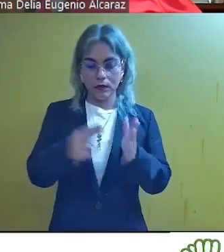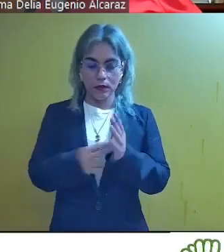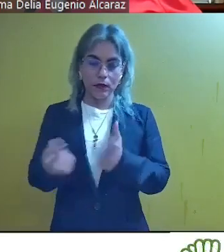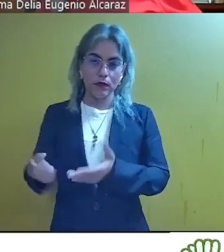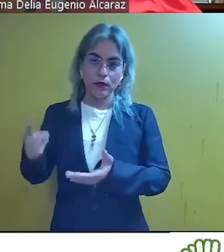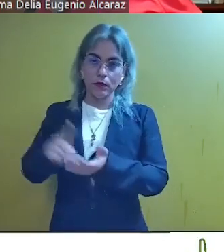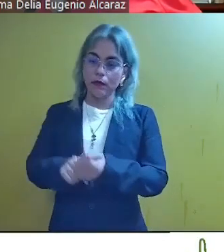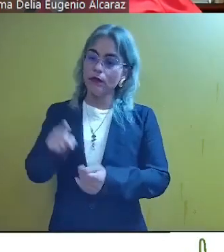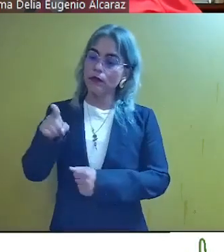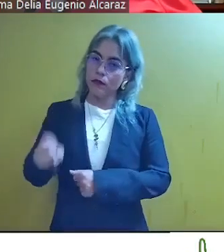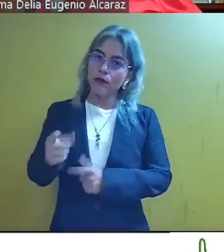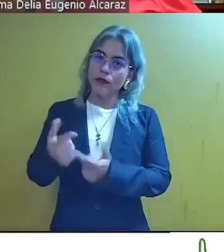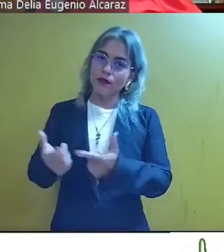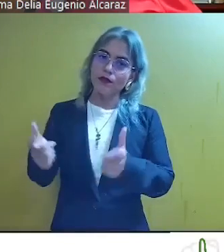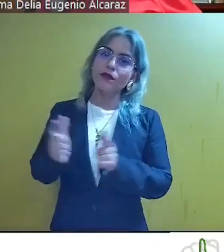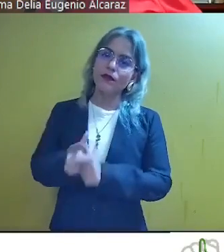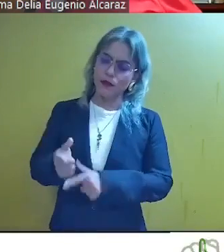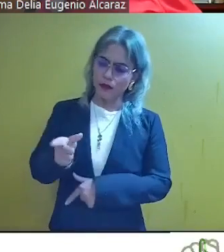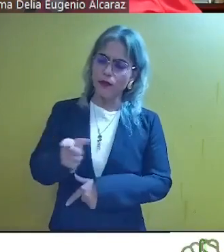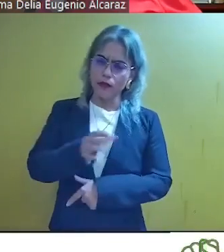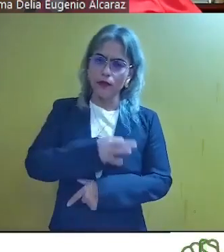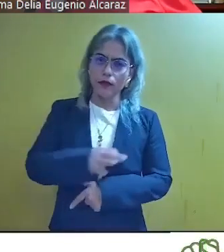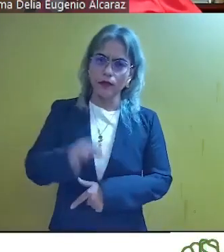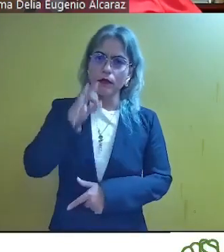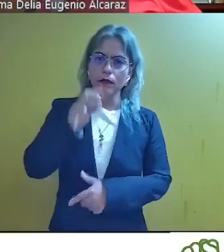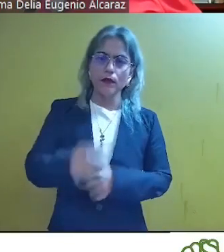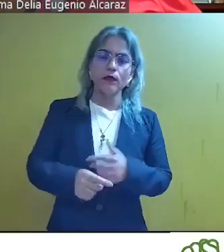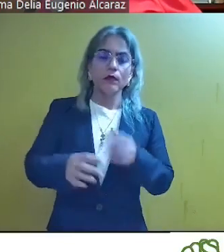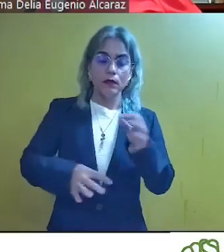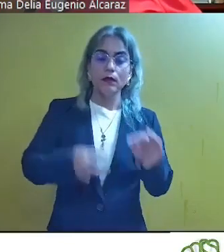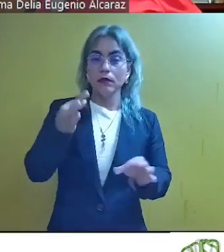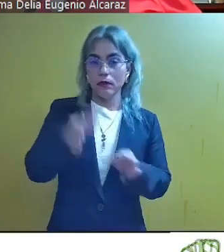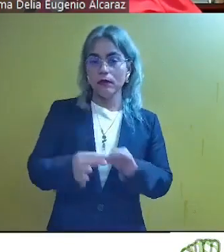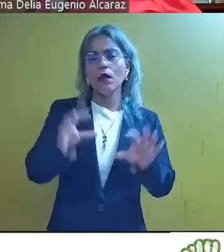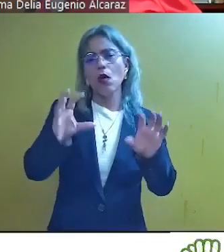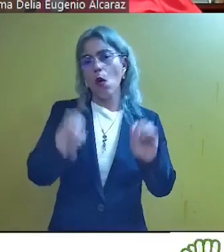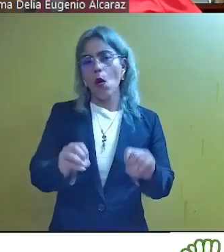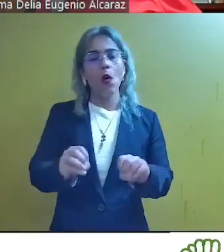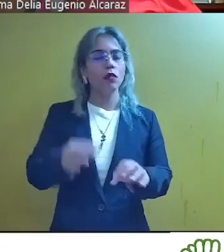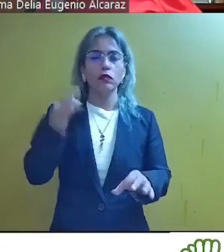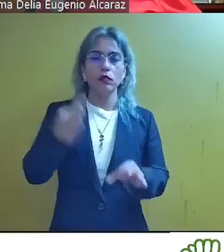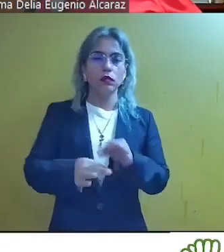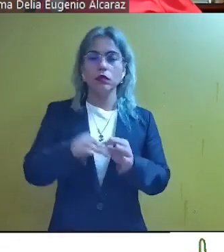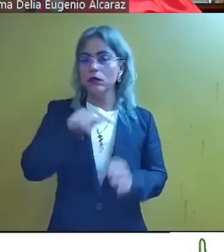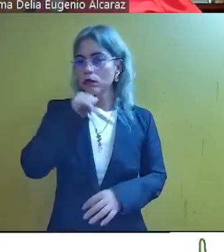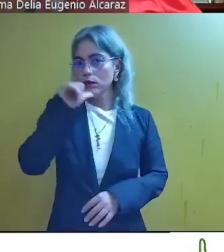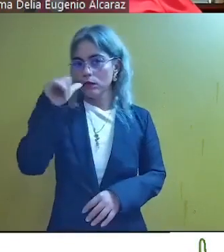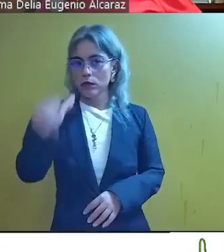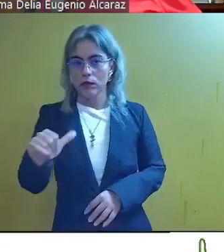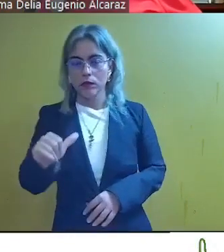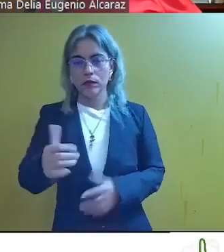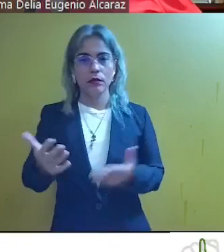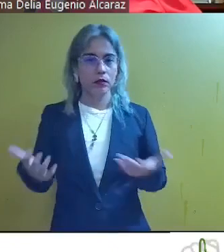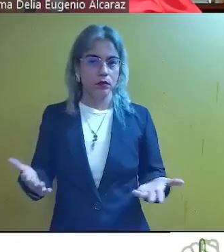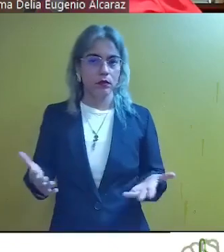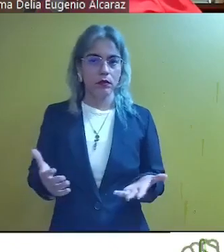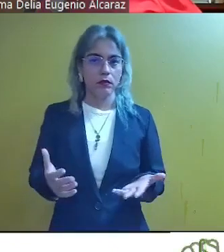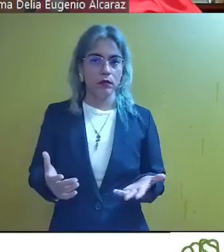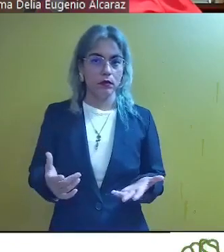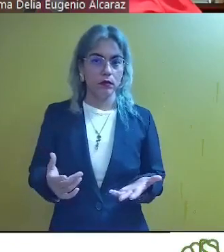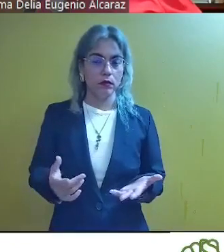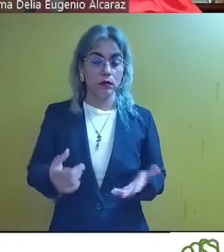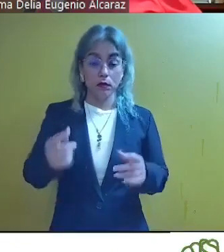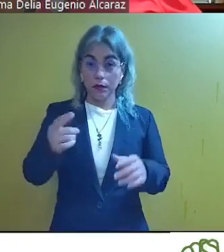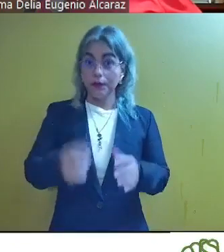para determinar el cumplimiento o incumplimiento del mismo, de tal manera que en el presente caso no se está ante una revocación de